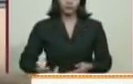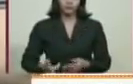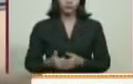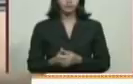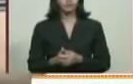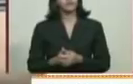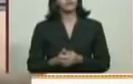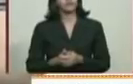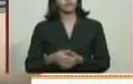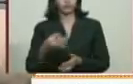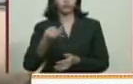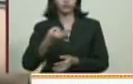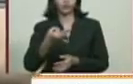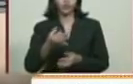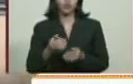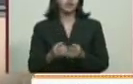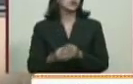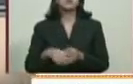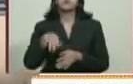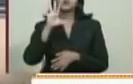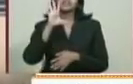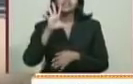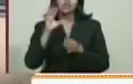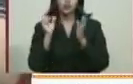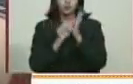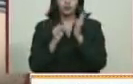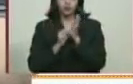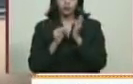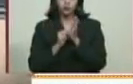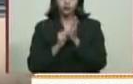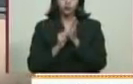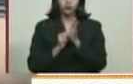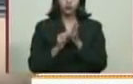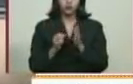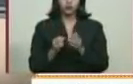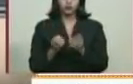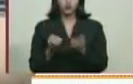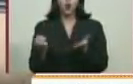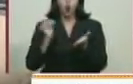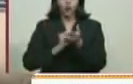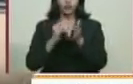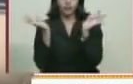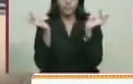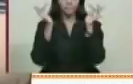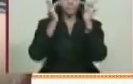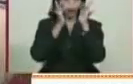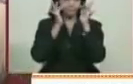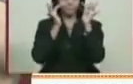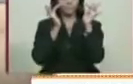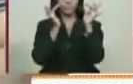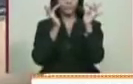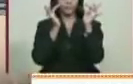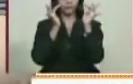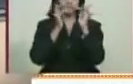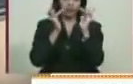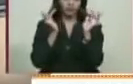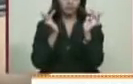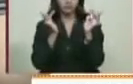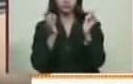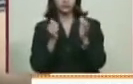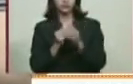pronto, por cinco minutos te la colocan, ¿no? De manera